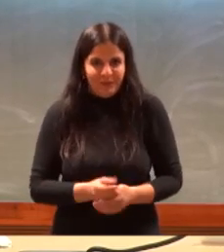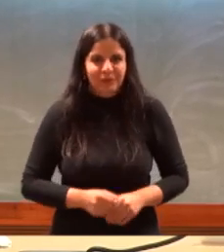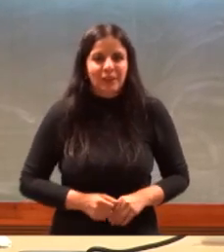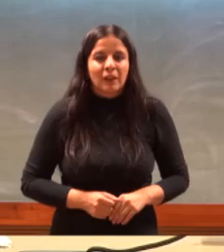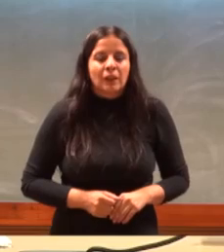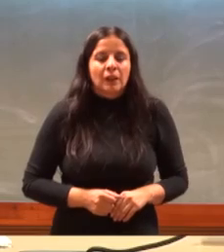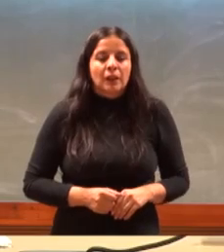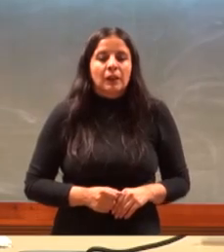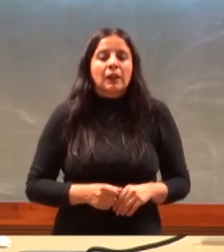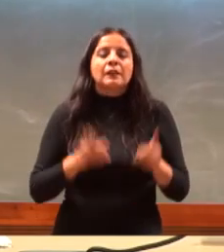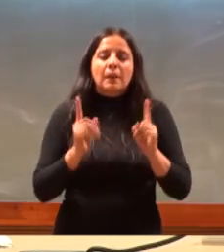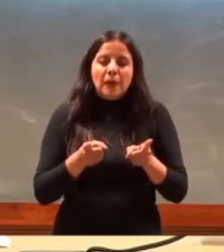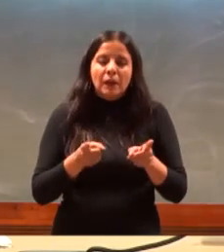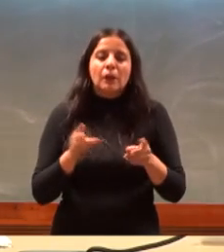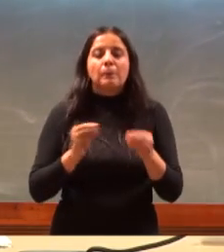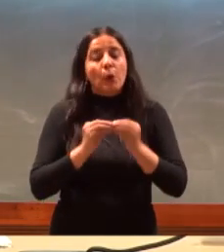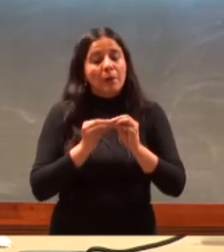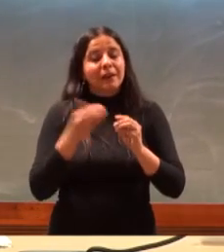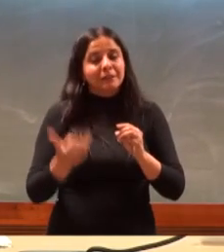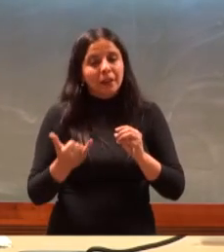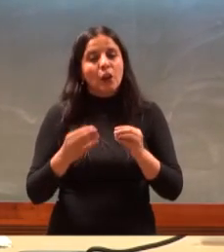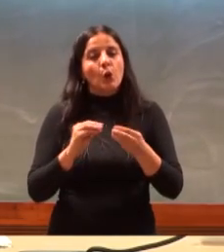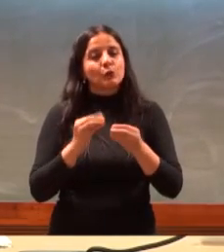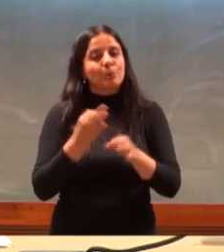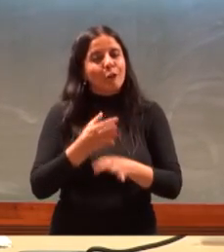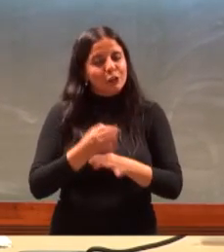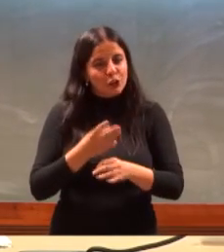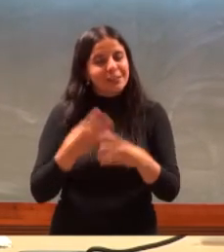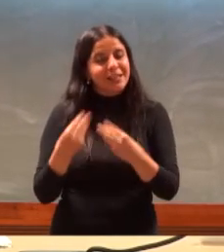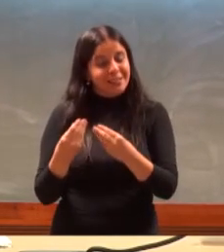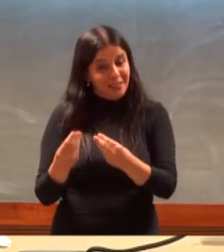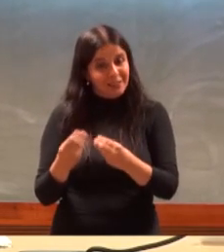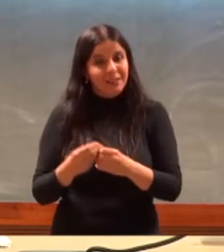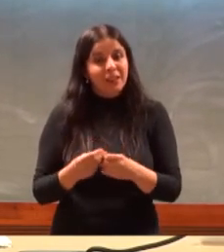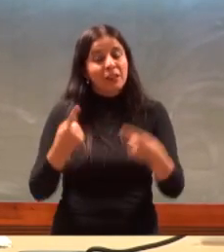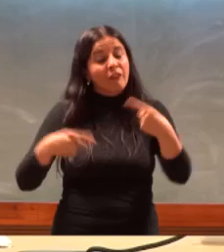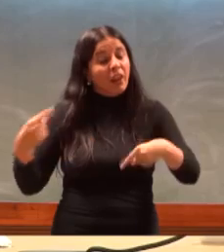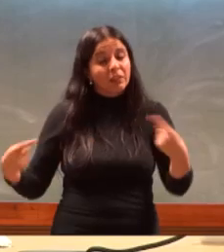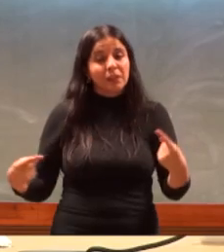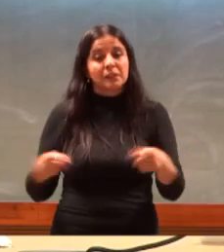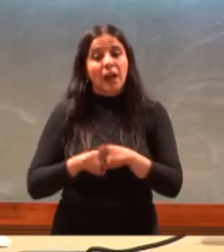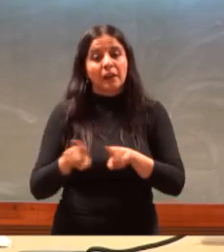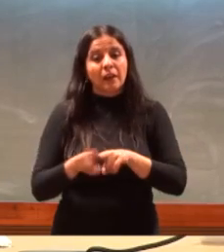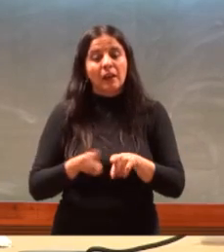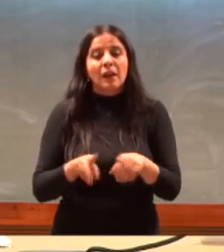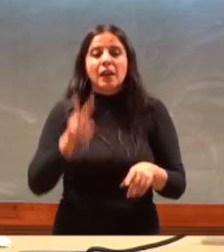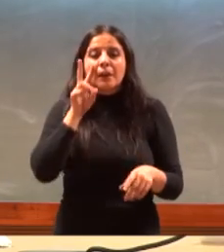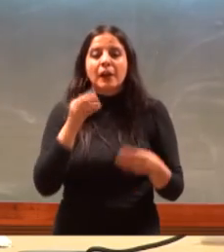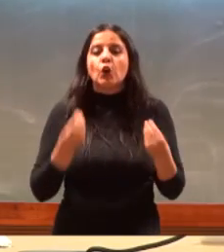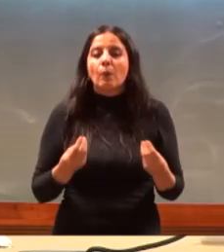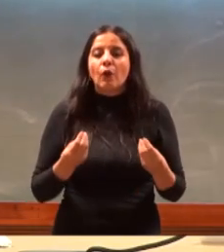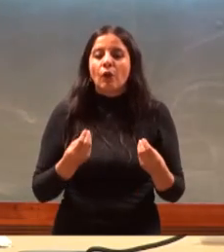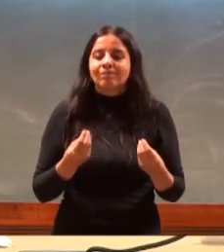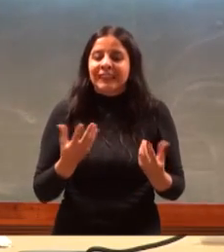que están teniendo los profesores asistentes de varias carreras que queremos que merece una discusión a través de mesas de trabajo y ver entre todos Cómo encontramos una